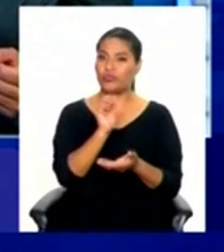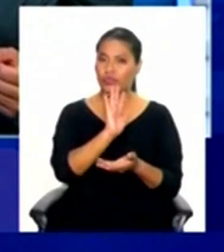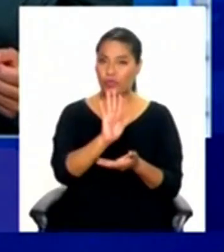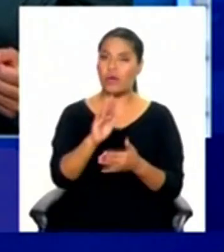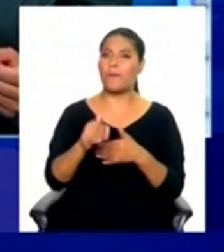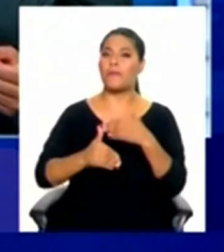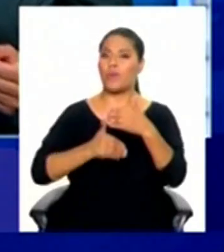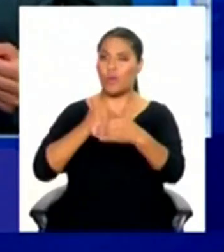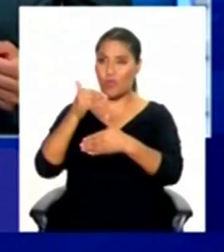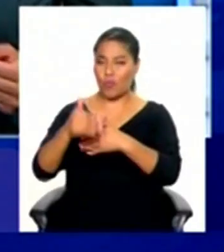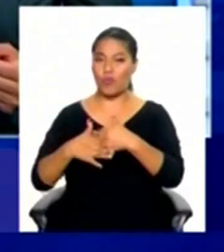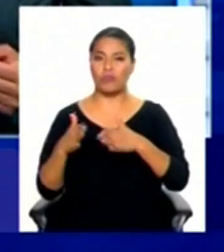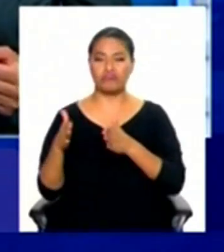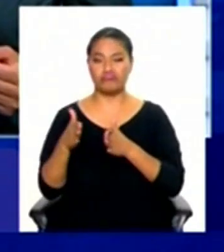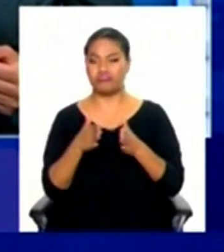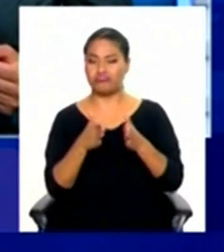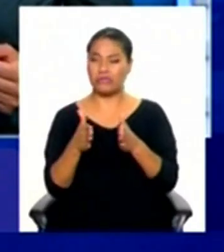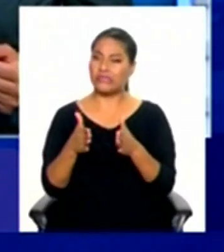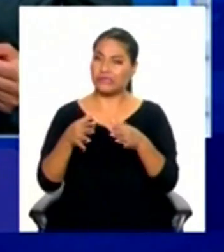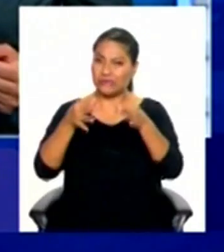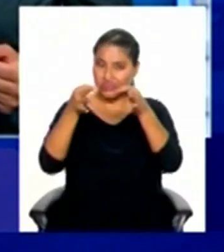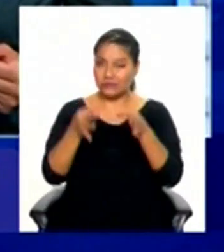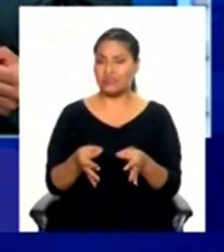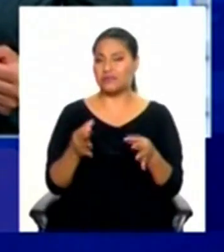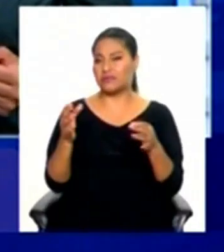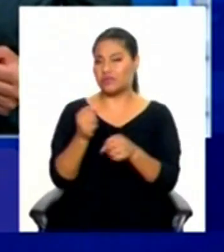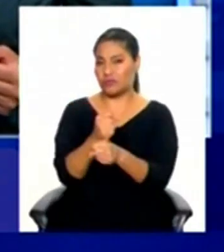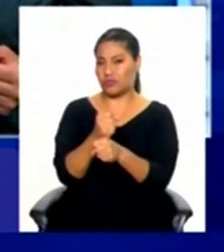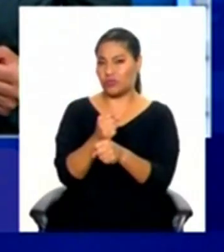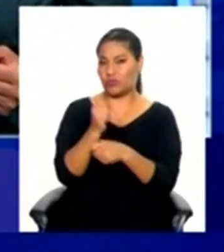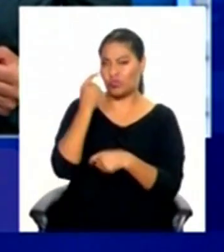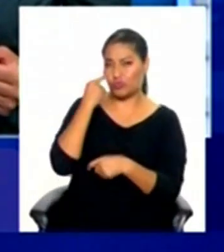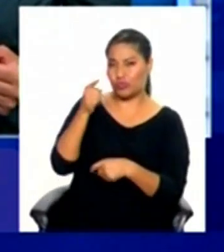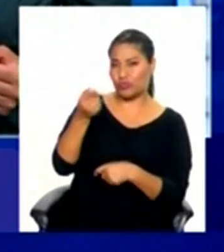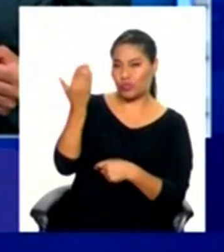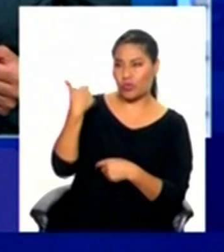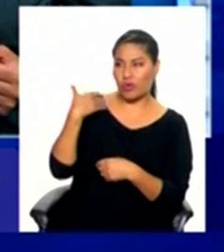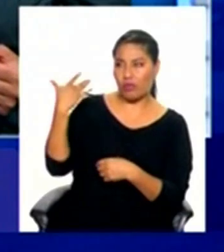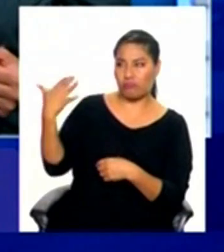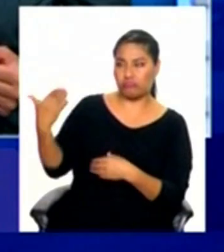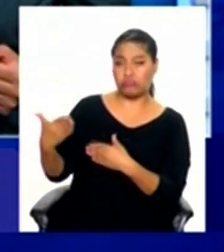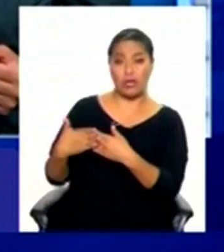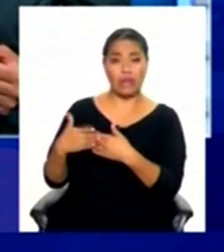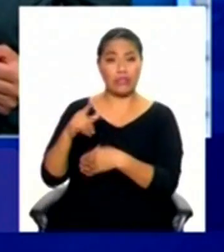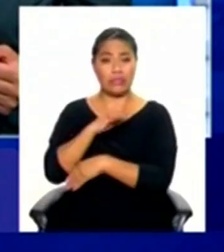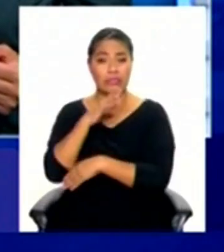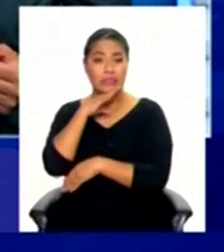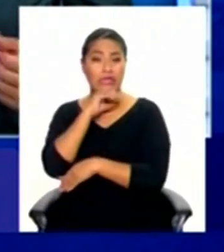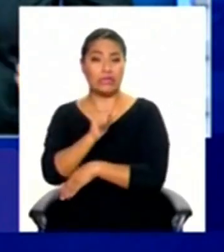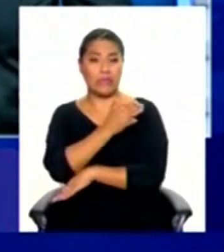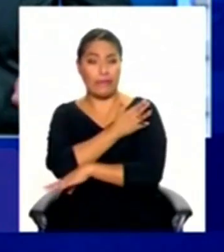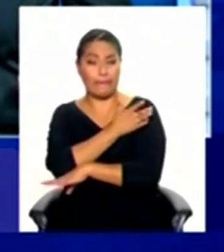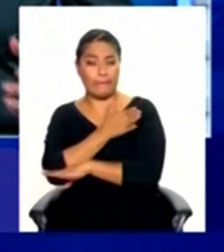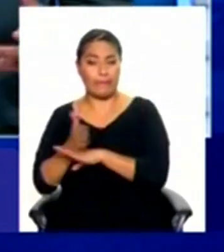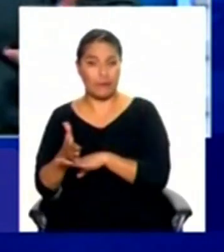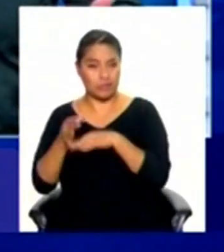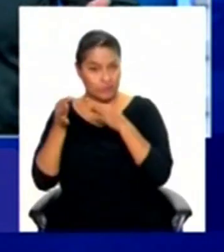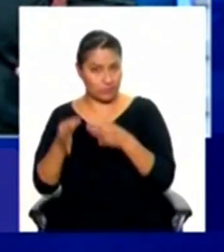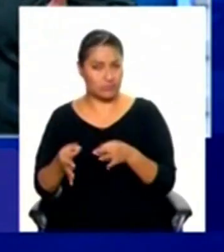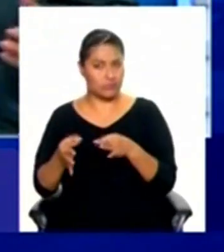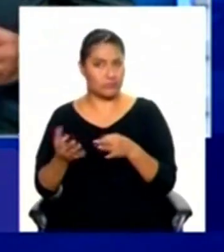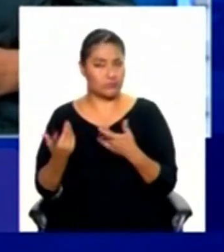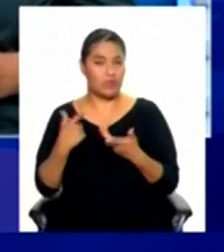creándose un mapa de ruta Pero concretamente quieres que lo que se está haciendo hasta fin de año nos va a ayudar a revertir básicamente